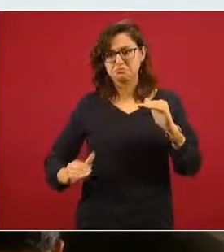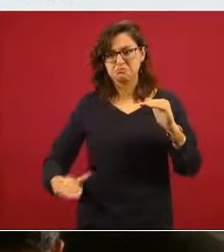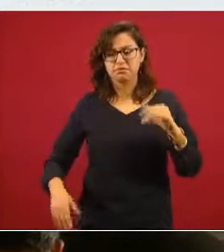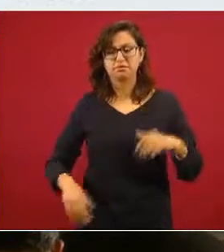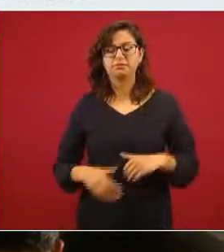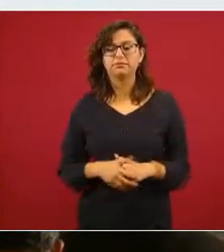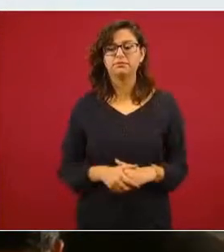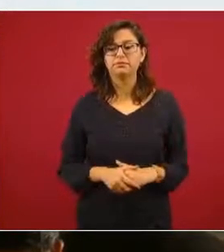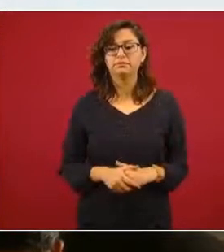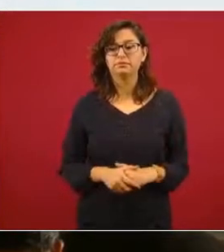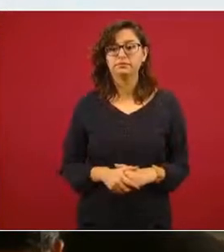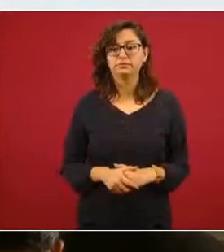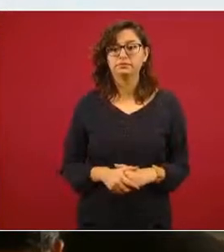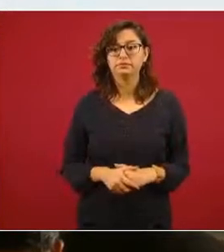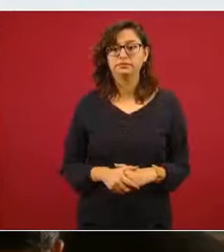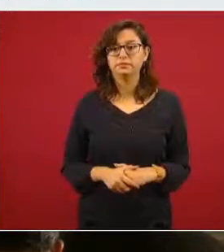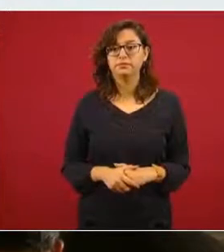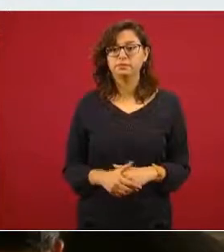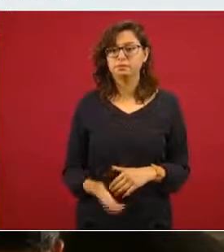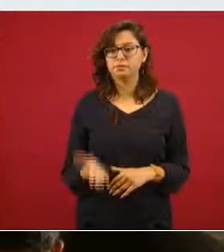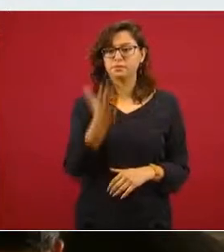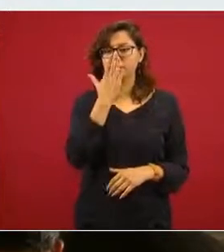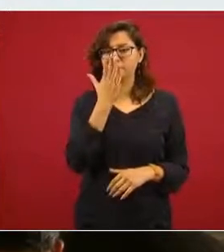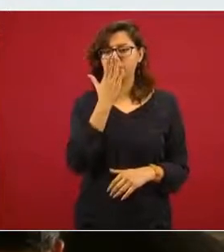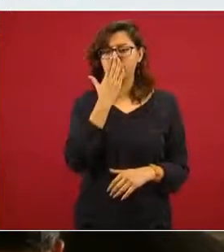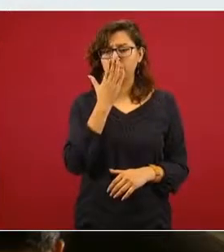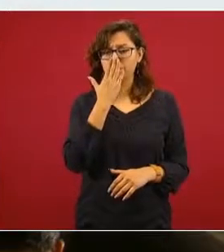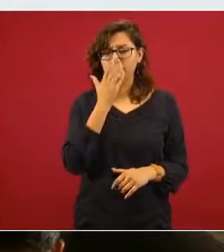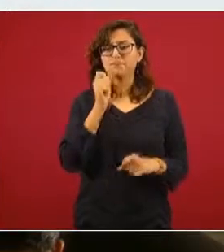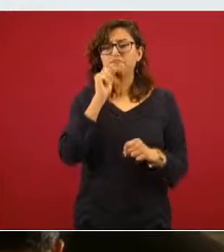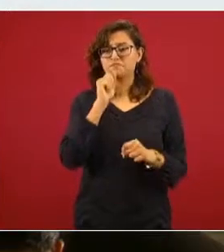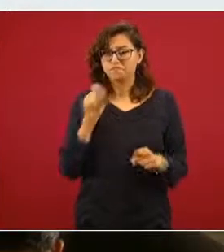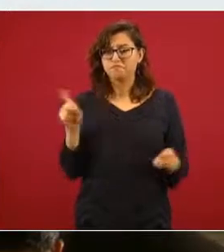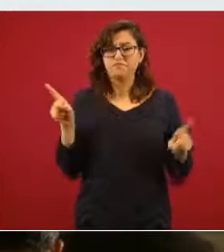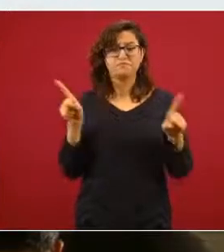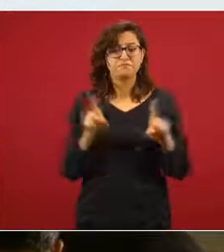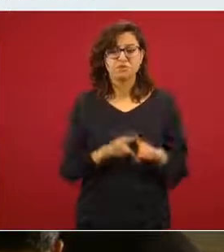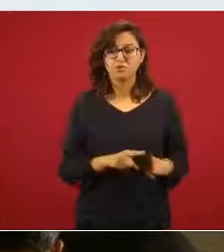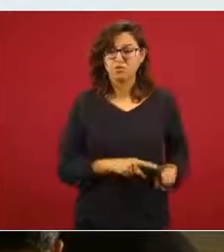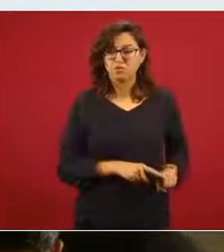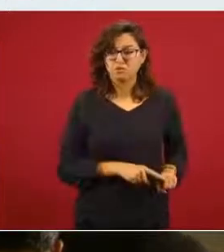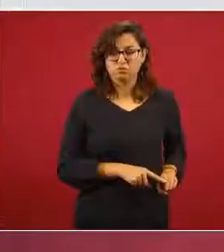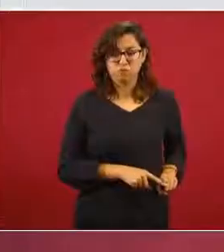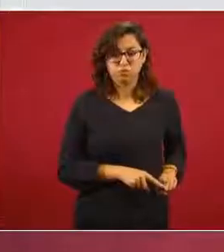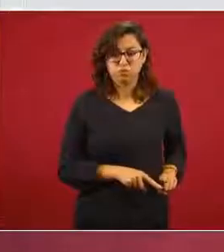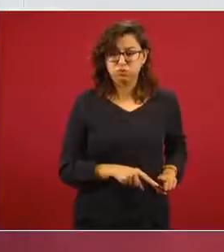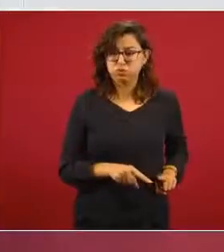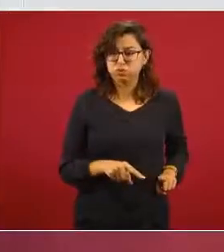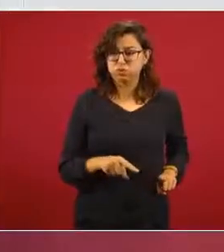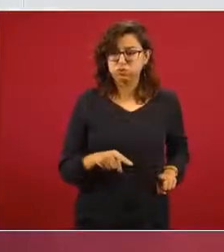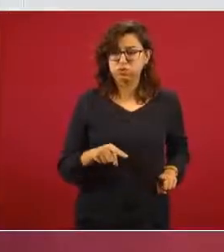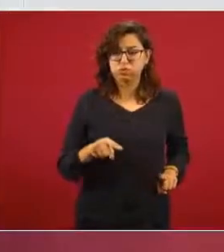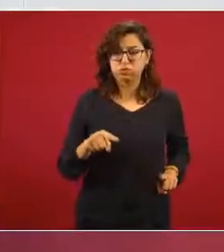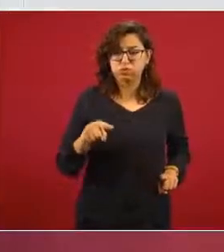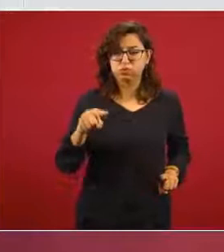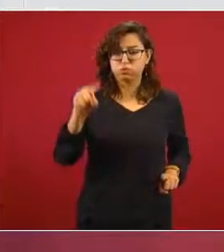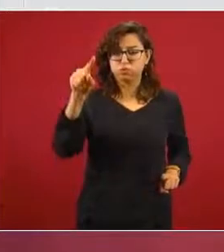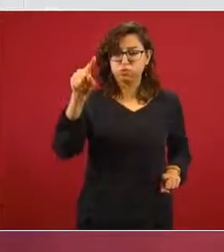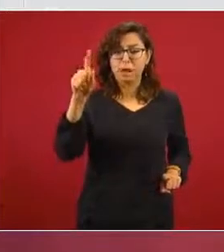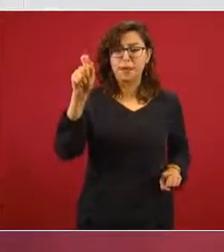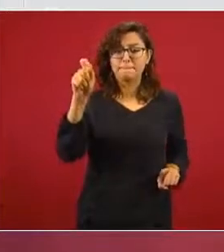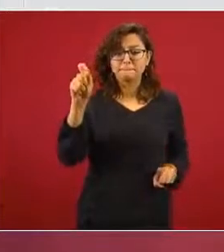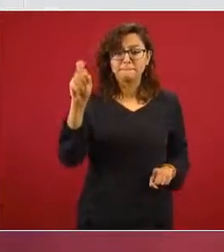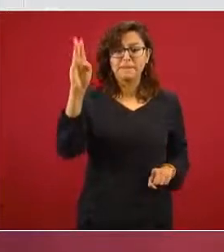siguiente. Sonora tuvo un crecimiento también rápido, llegó hasta la semana 29,